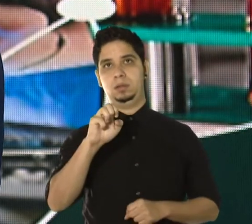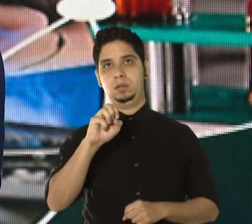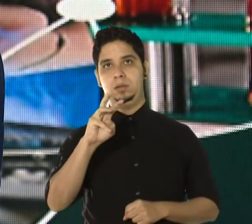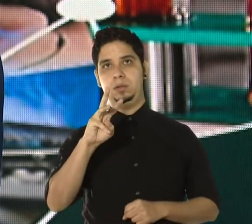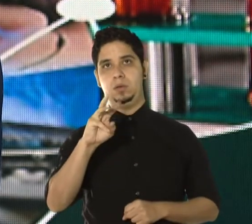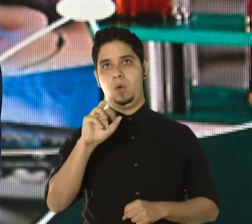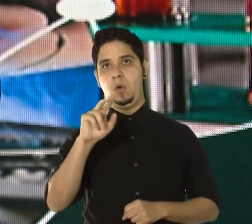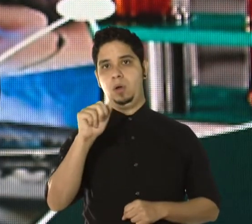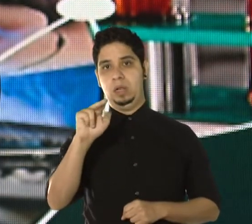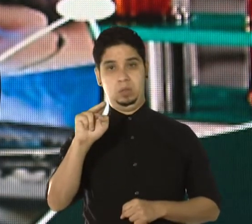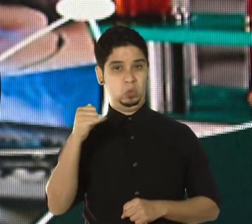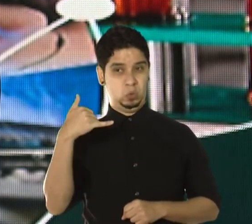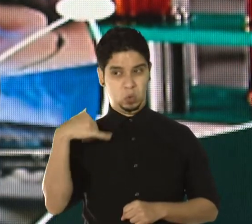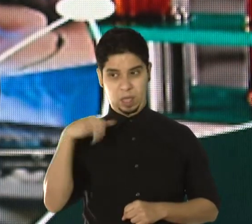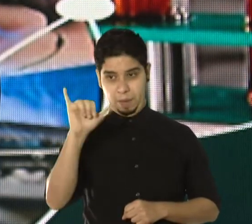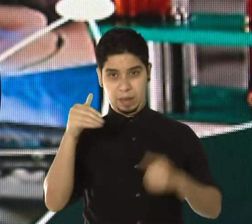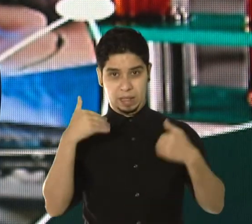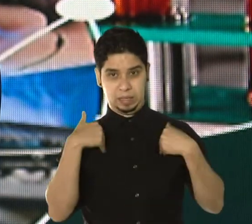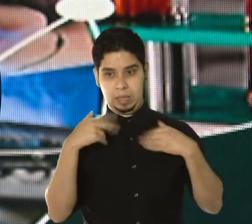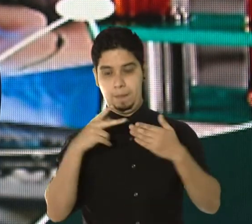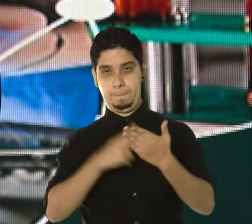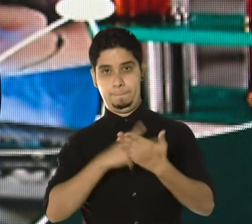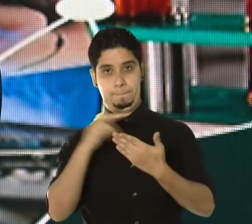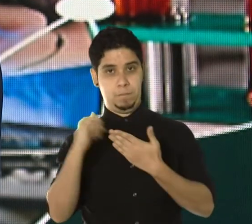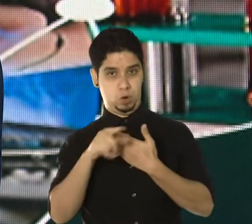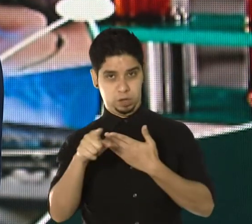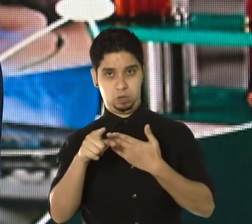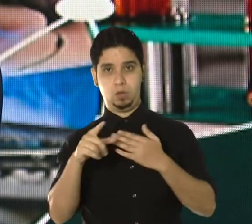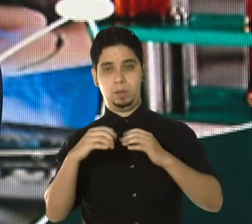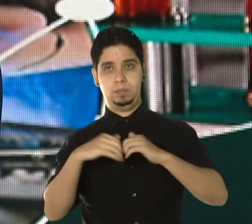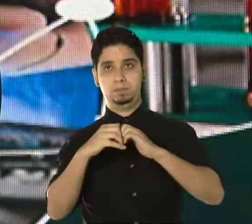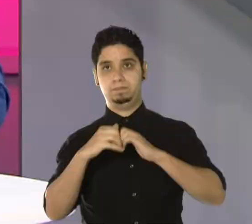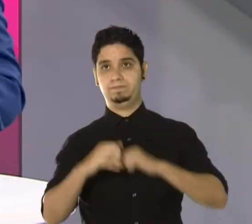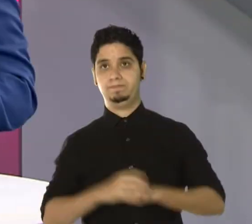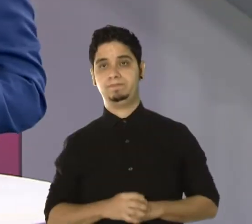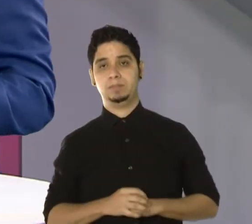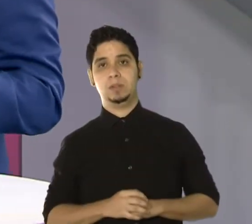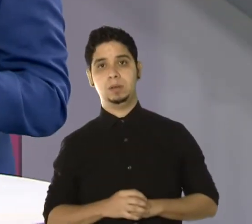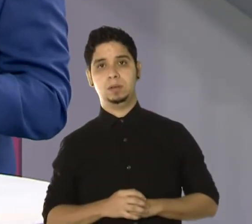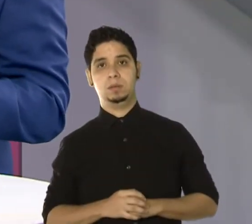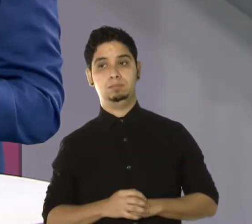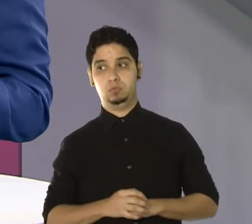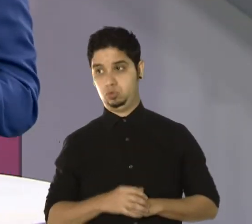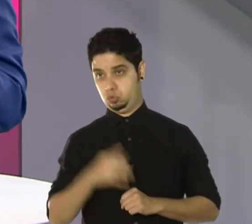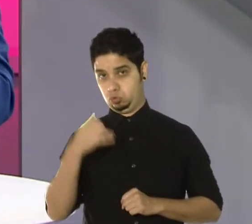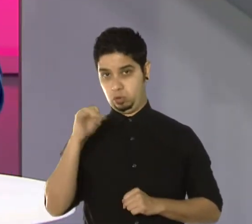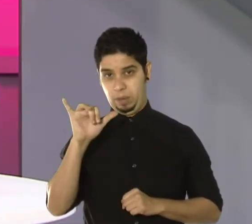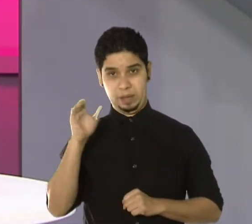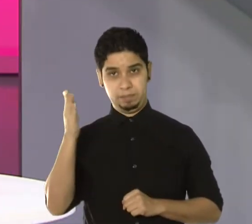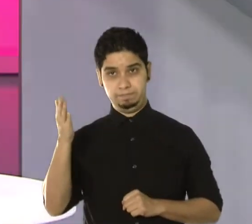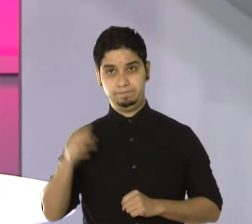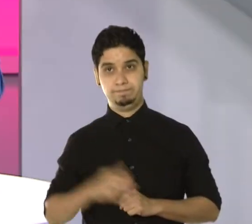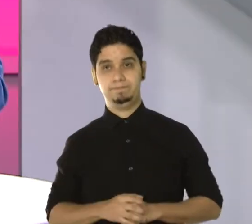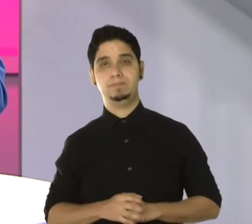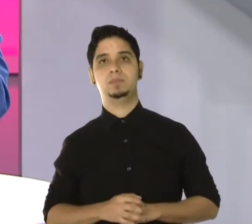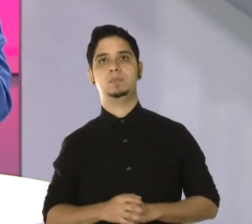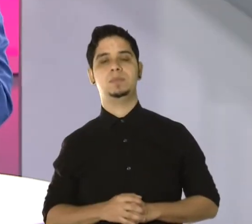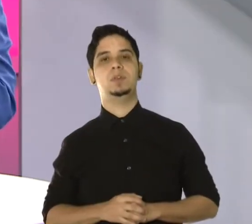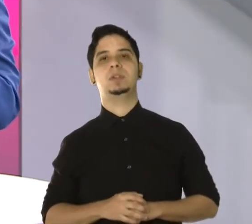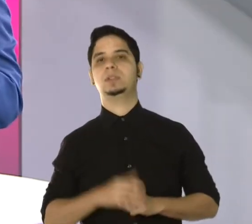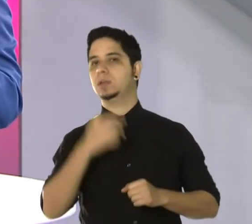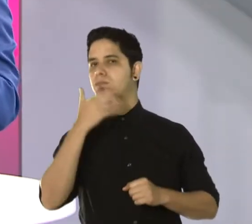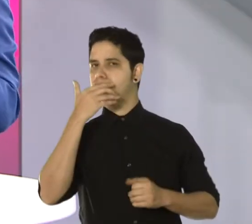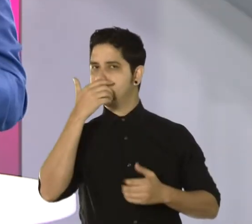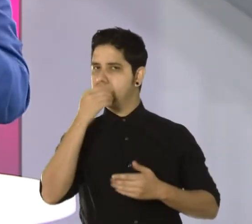proyectos de reconstrucción luego del huracán Katrina. Qué bueno que usted dice eso, Emilio, porque el problema es que cuando desarrollamos este tipo de